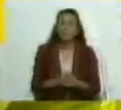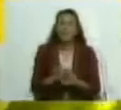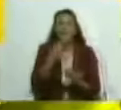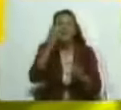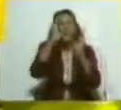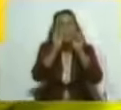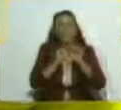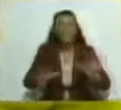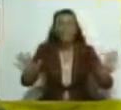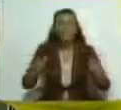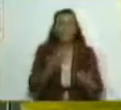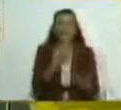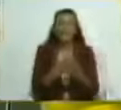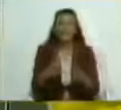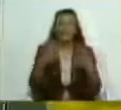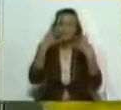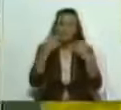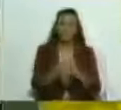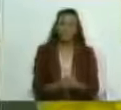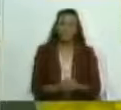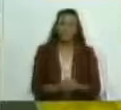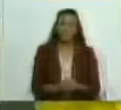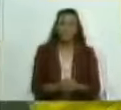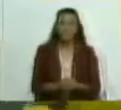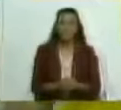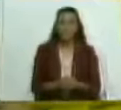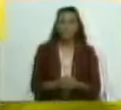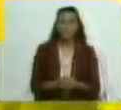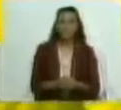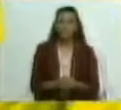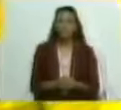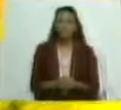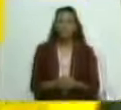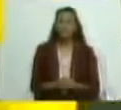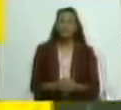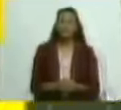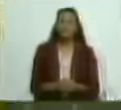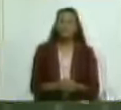los bendiga! Muchas gracias. Muchas gracias, señor presidente.